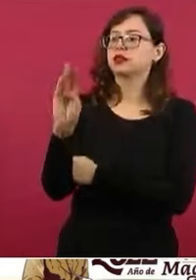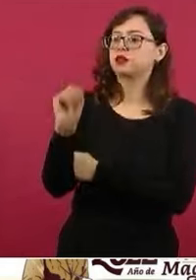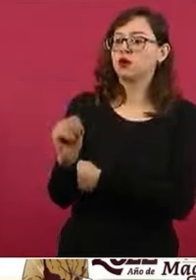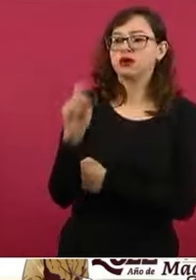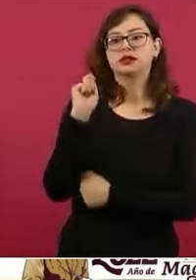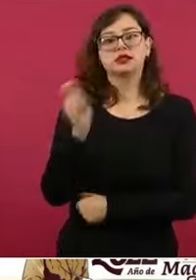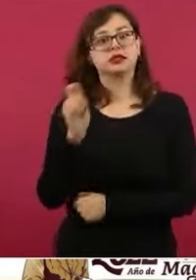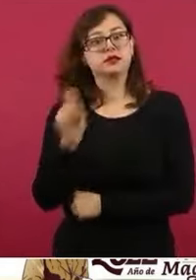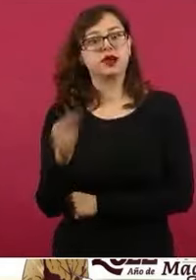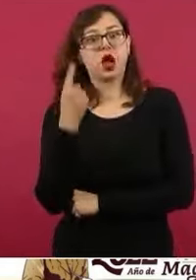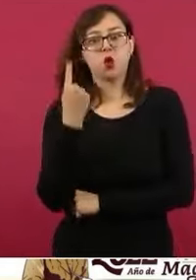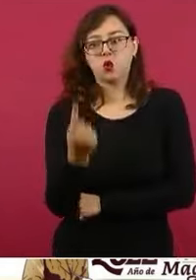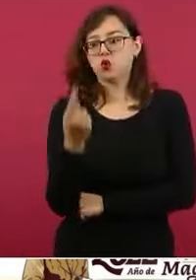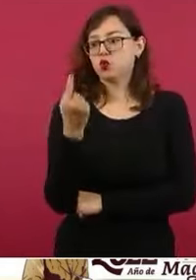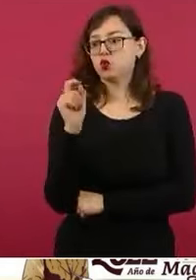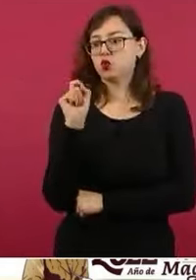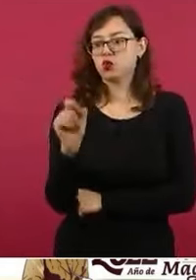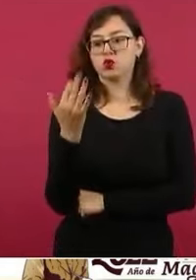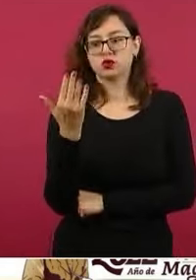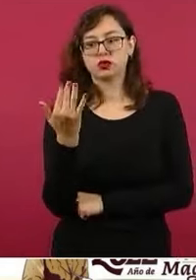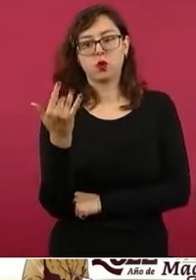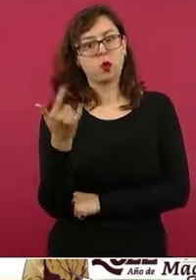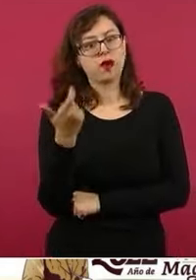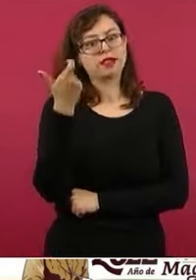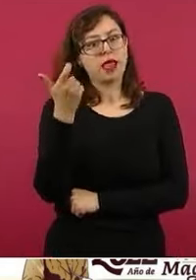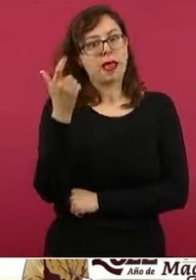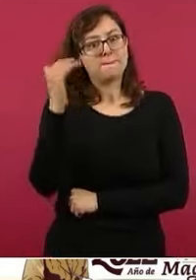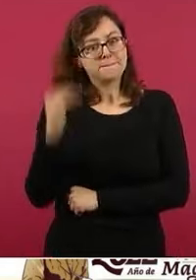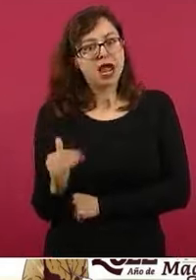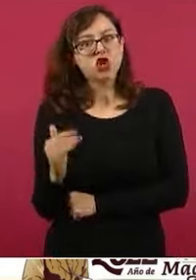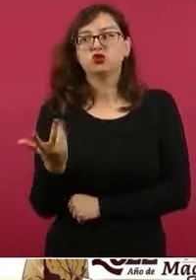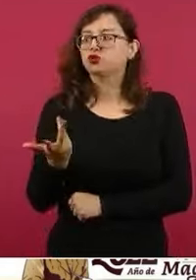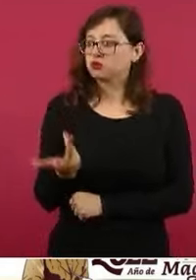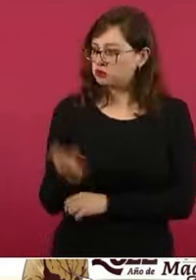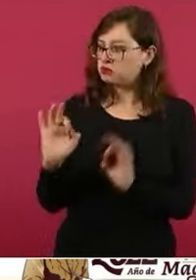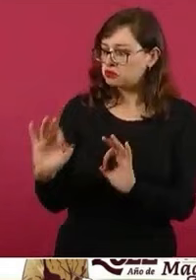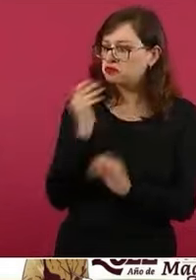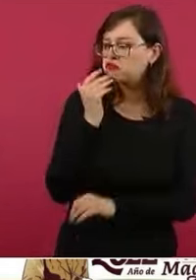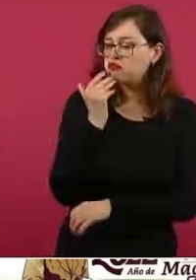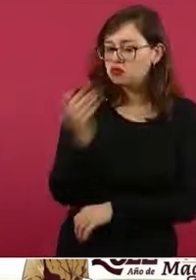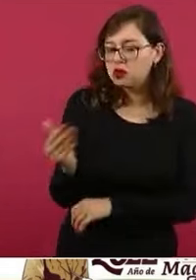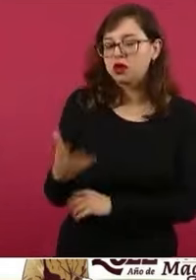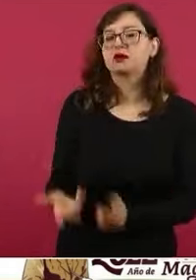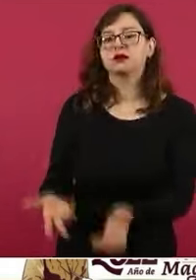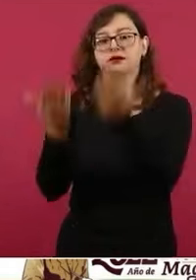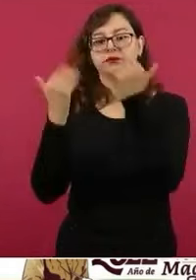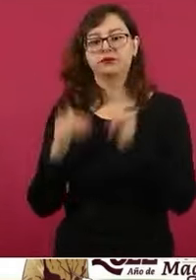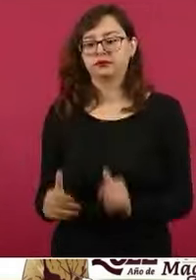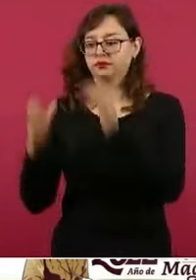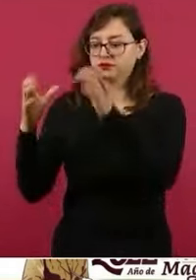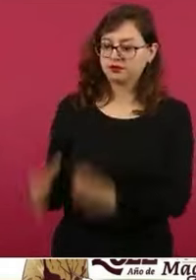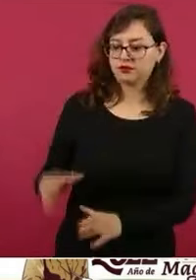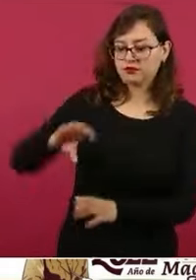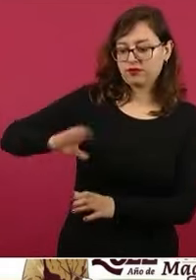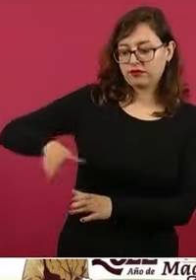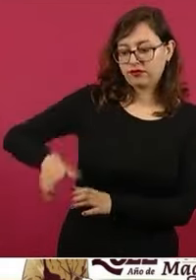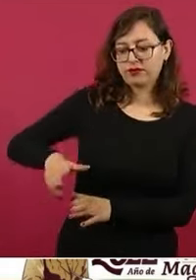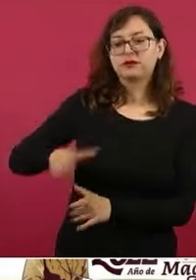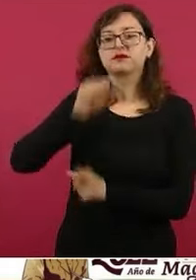$13.79, unos 50 por abajo del precio máximo. También en el caso de cilindros de gas, aunque con